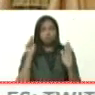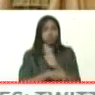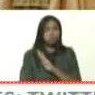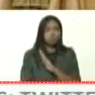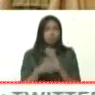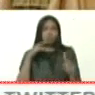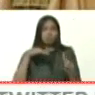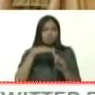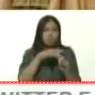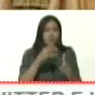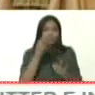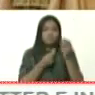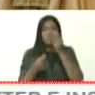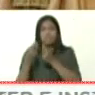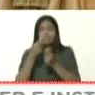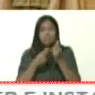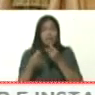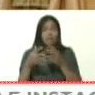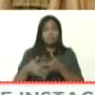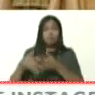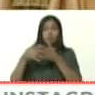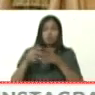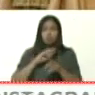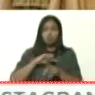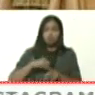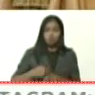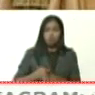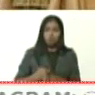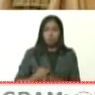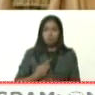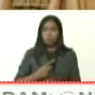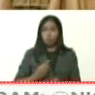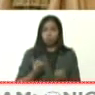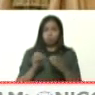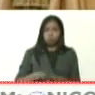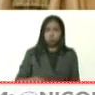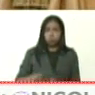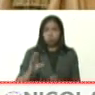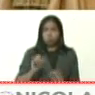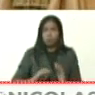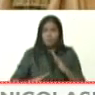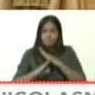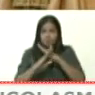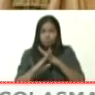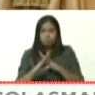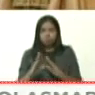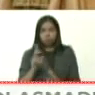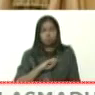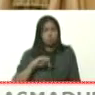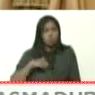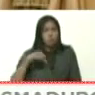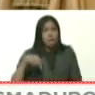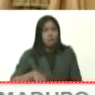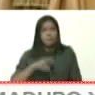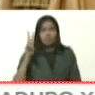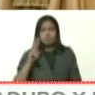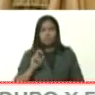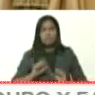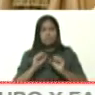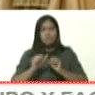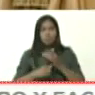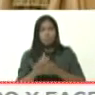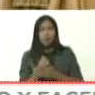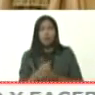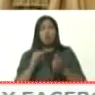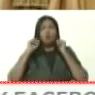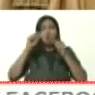con persecución financiera del imperialismo, no nos van a detener. Y hemos logrado conseguir los